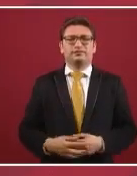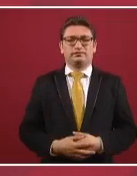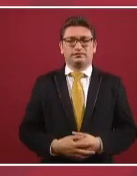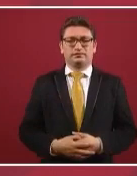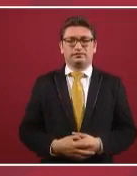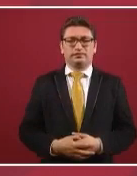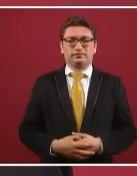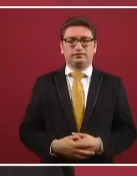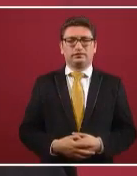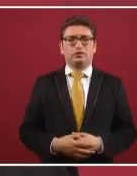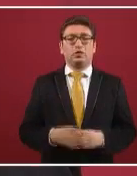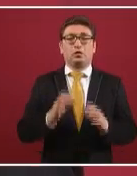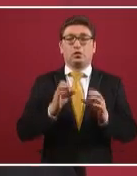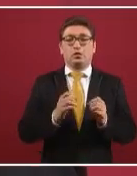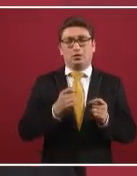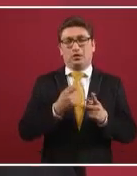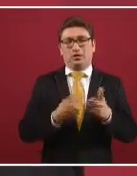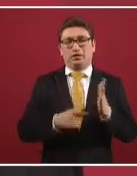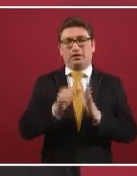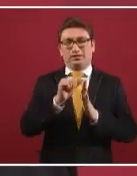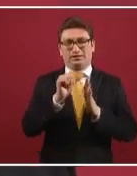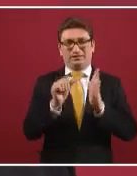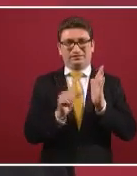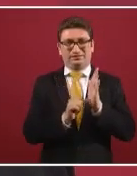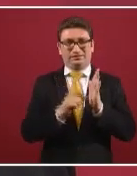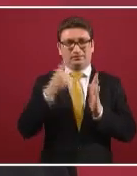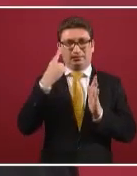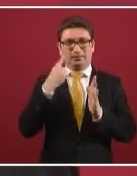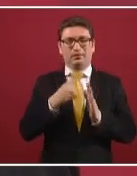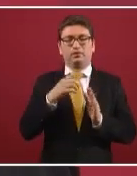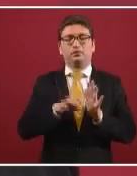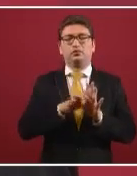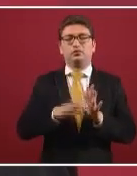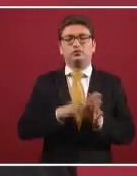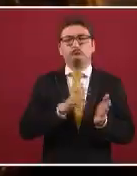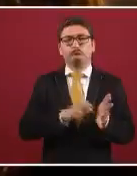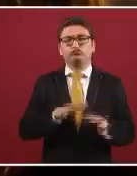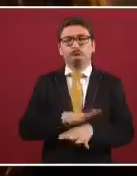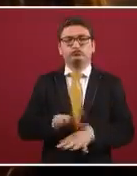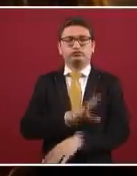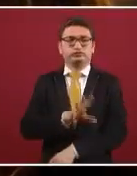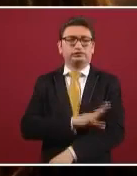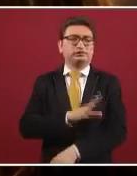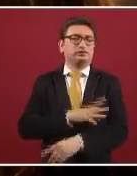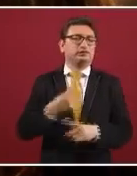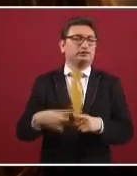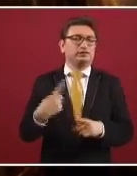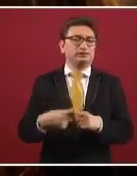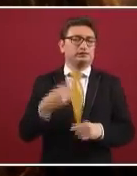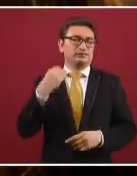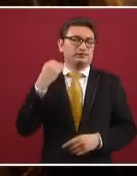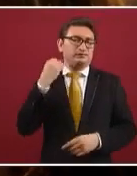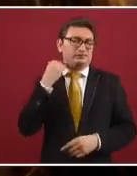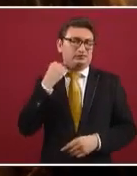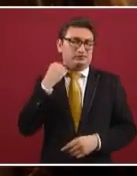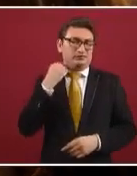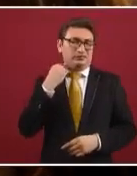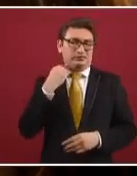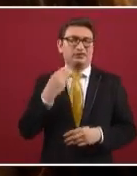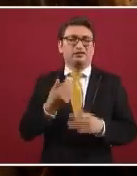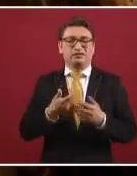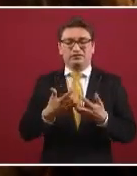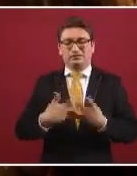mejor dicho, los artículos para la reforma energética? Los abogados de los despachos de